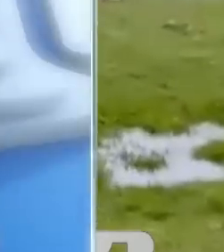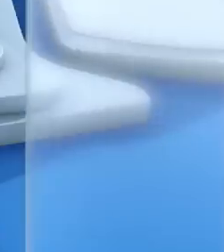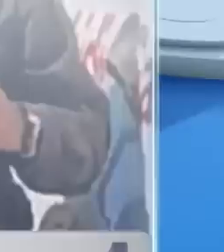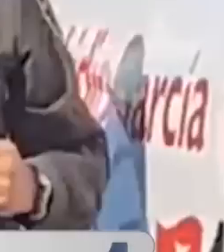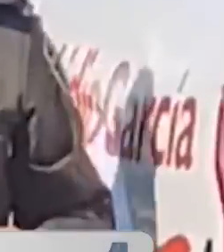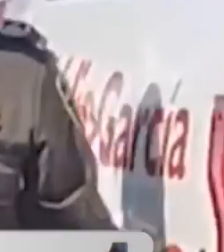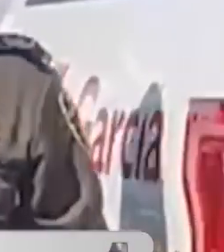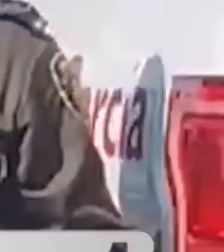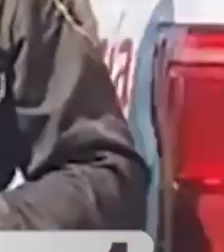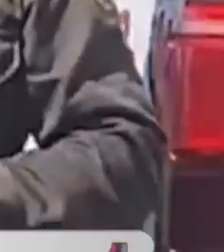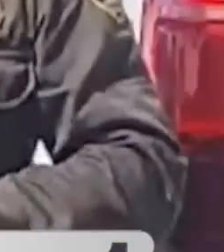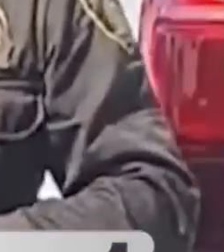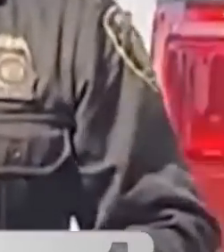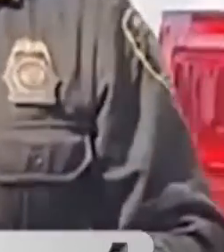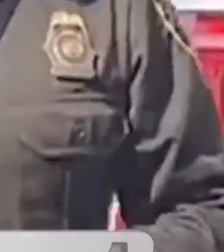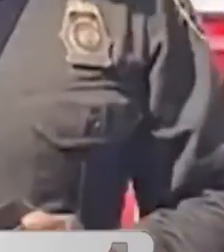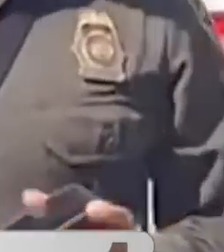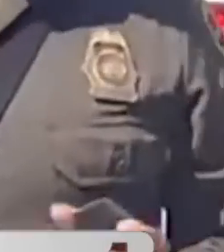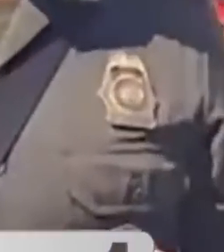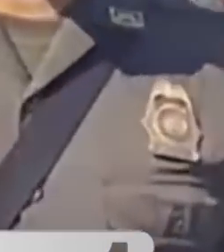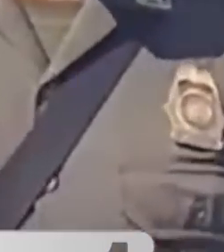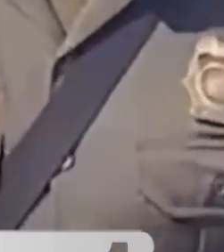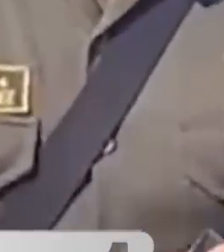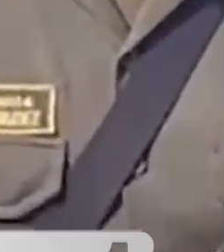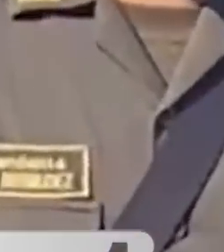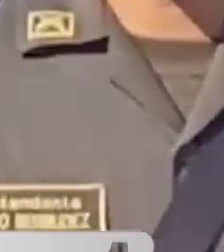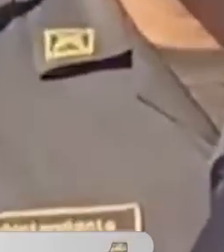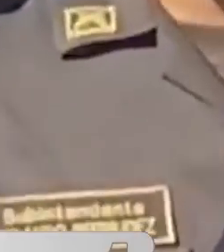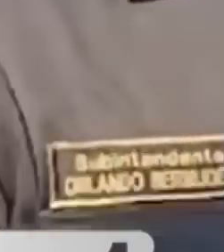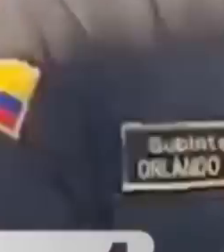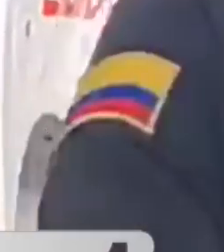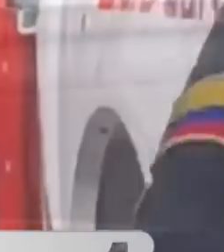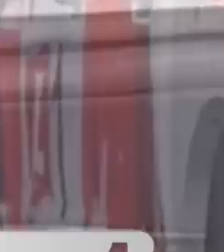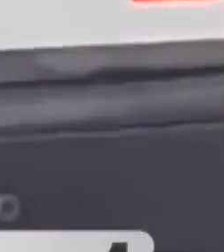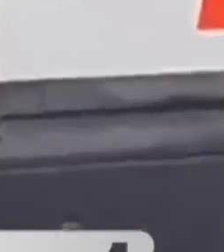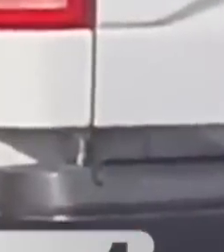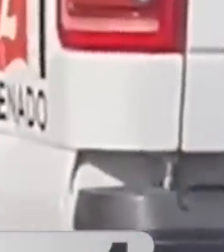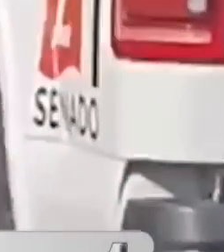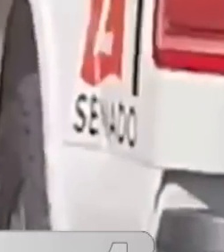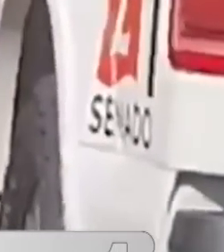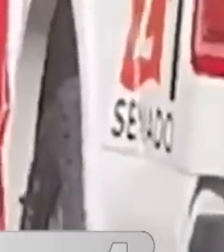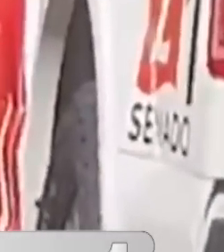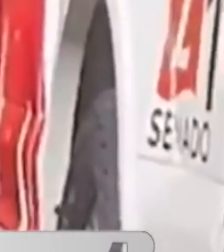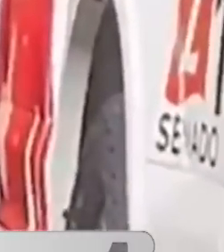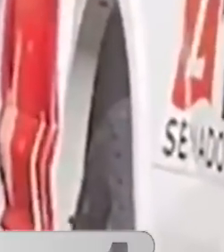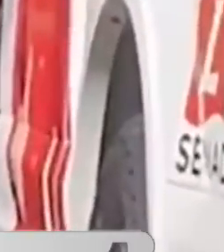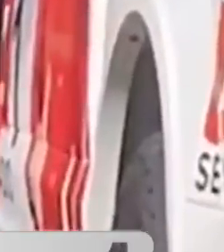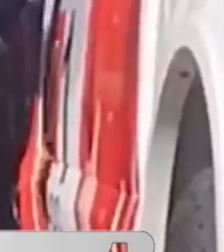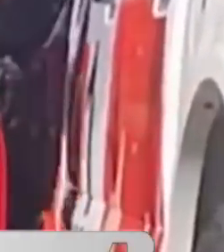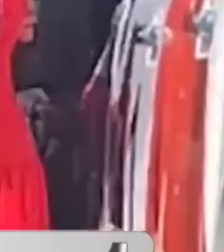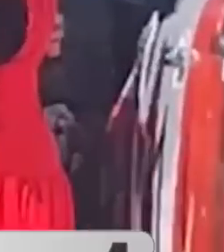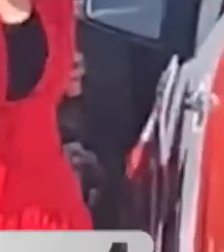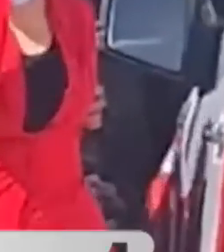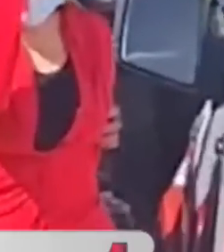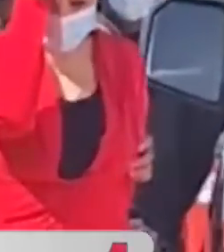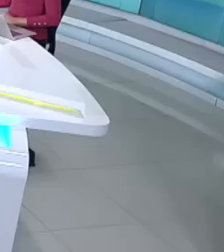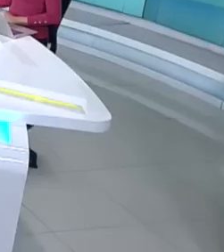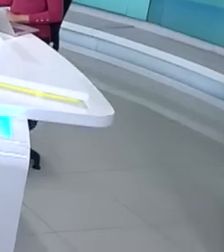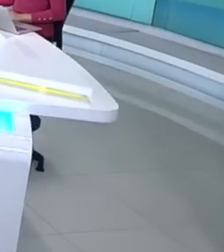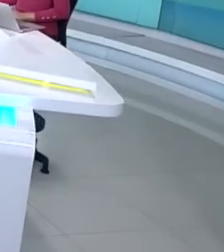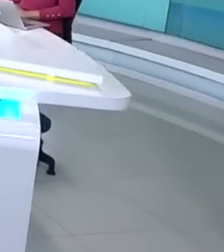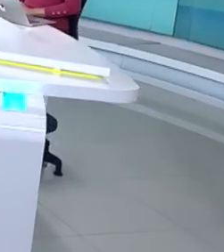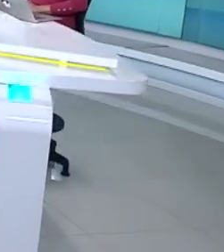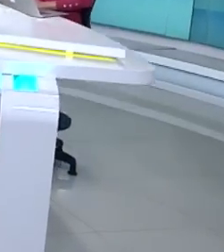Antioquia. En libertad quedó la concejal que fue capturada cuando transportaba droga. Dice que todo fue un